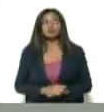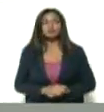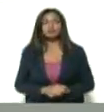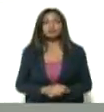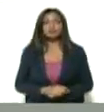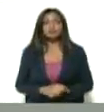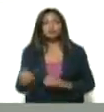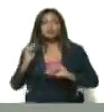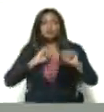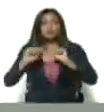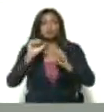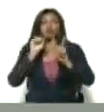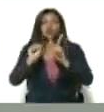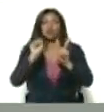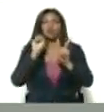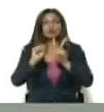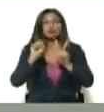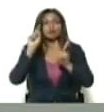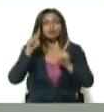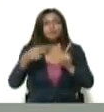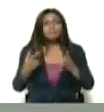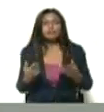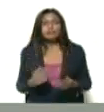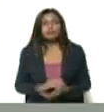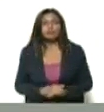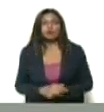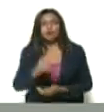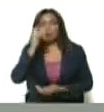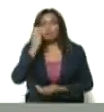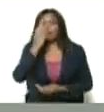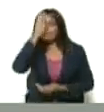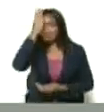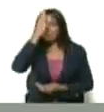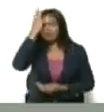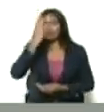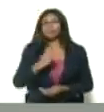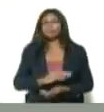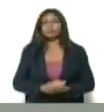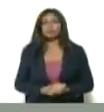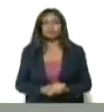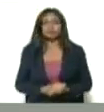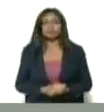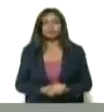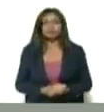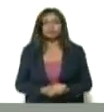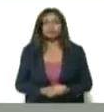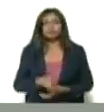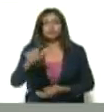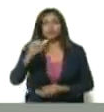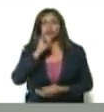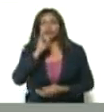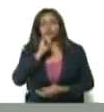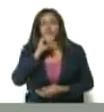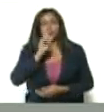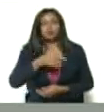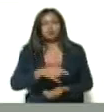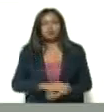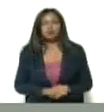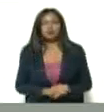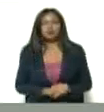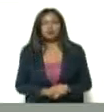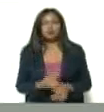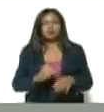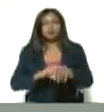el movimiento Somos Venezuela, compañero Mervis Maldonado, y me están reportando en